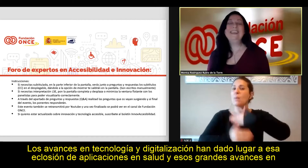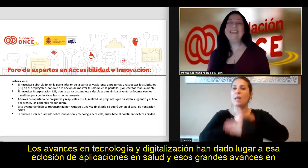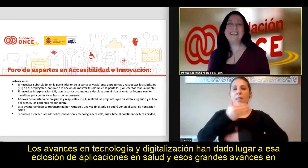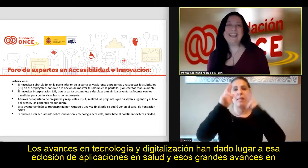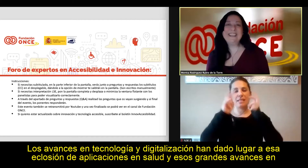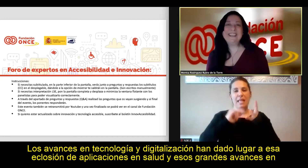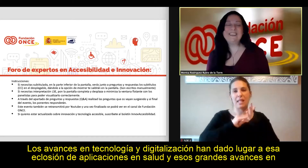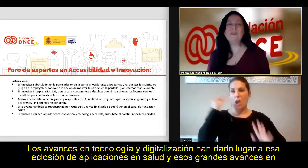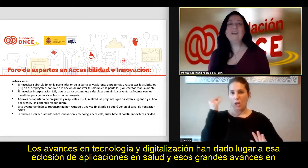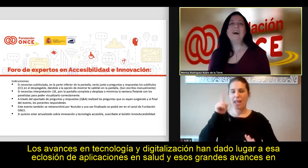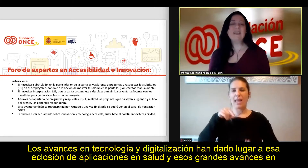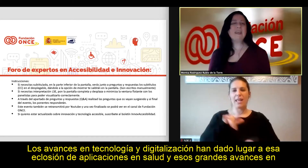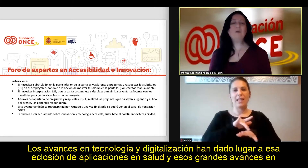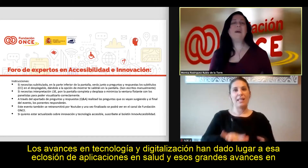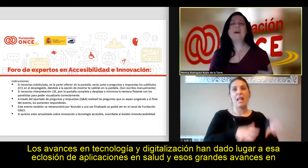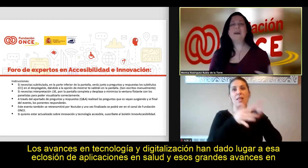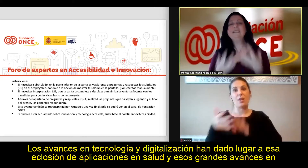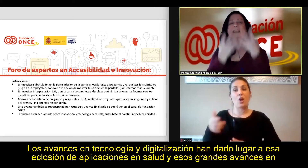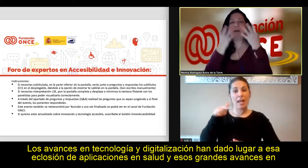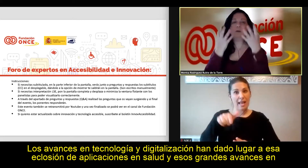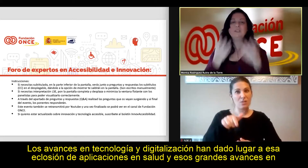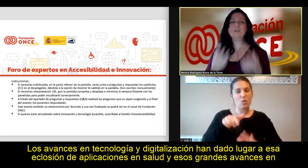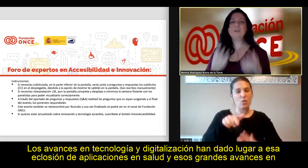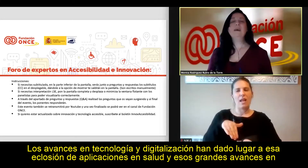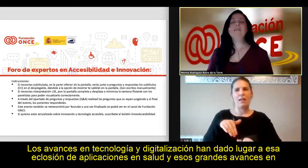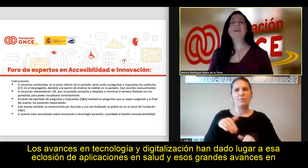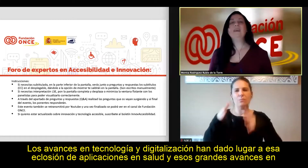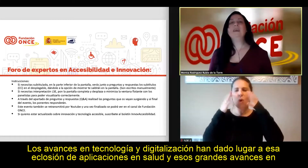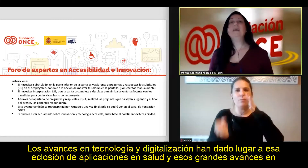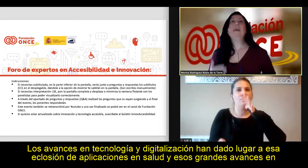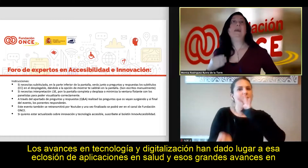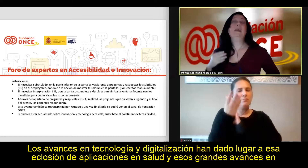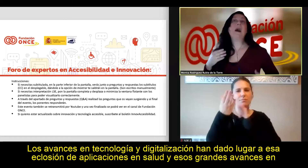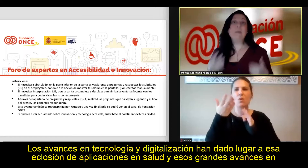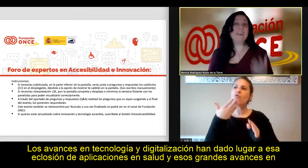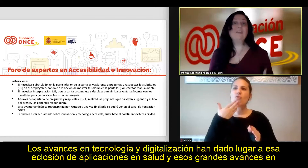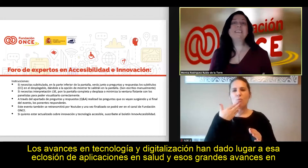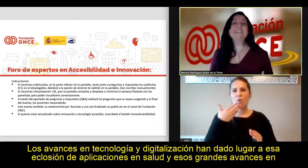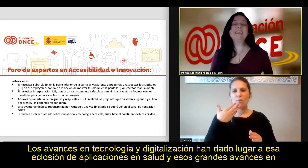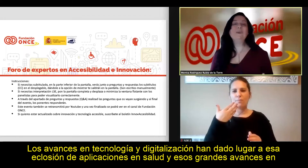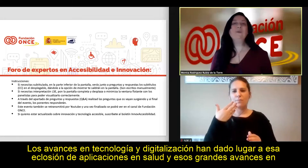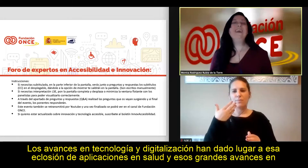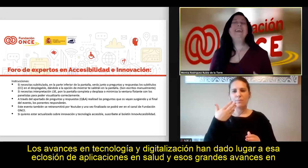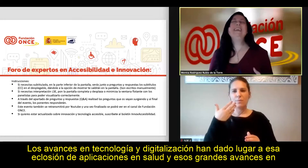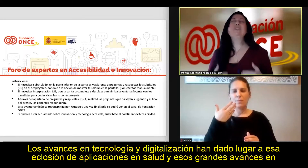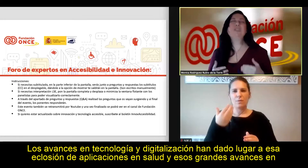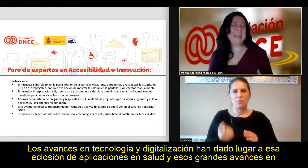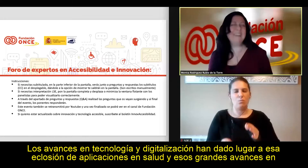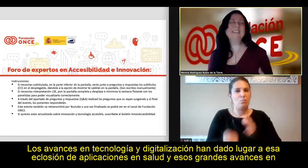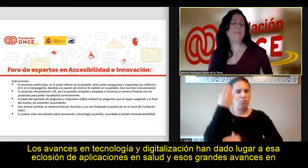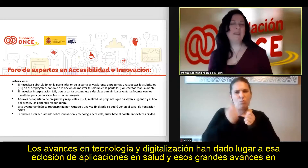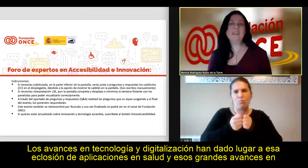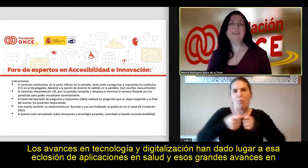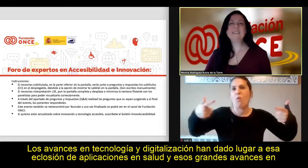y digitalización han dado lugar a esa eclosión de aplicaciones en salud y esos